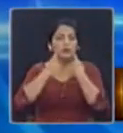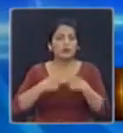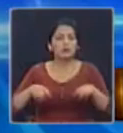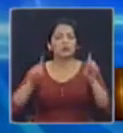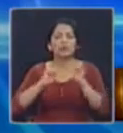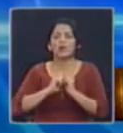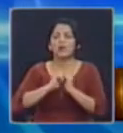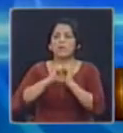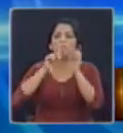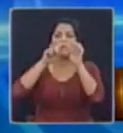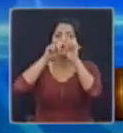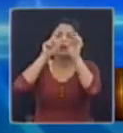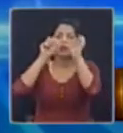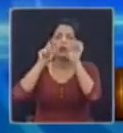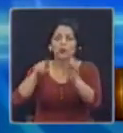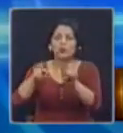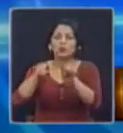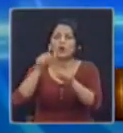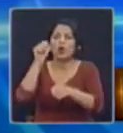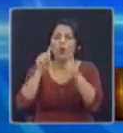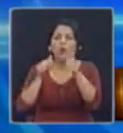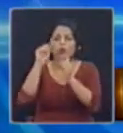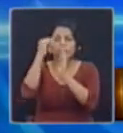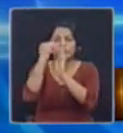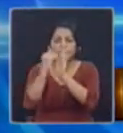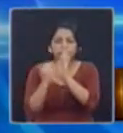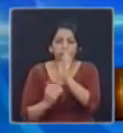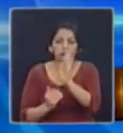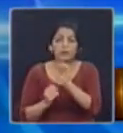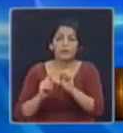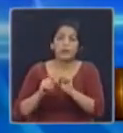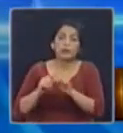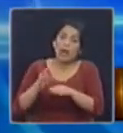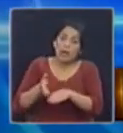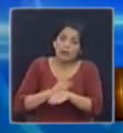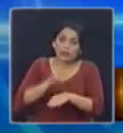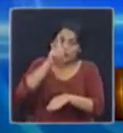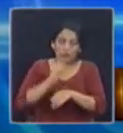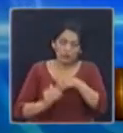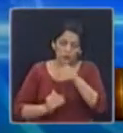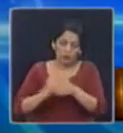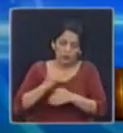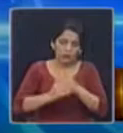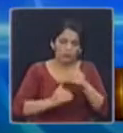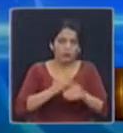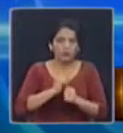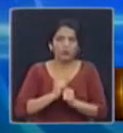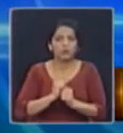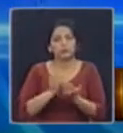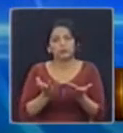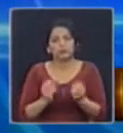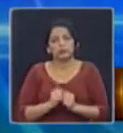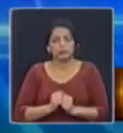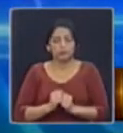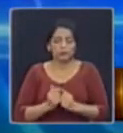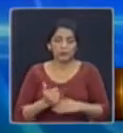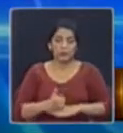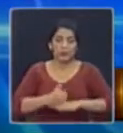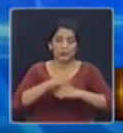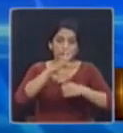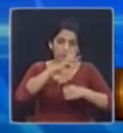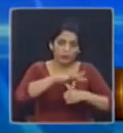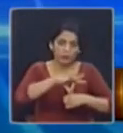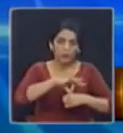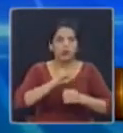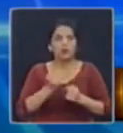un proceso, ¿no? Un proceso en la Corte Constitucional, en el Consejo Nacional Electoral. Mi pregunta es la